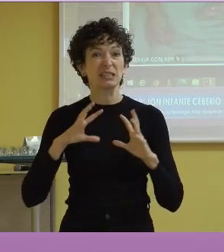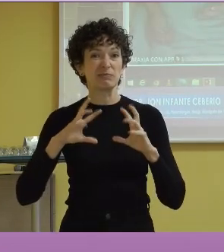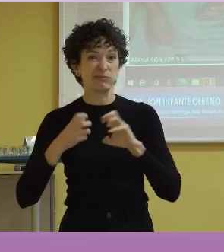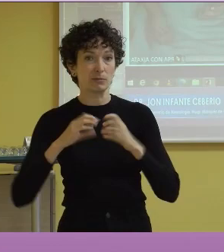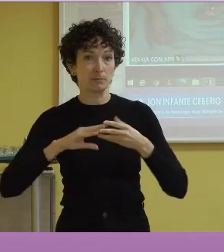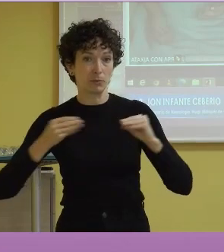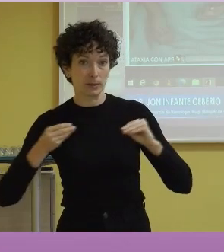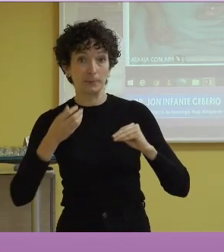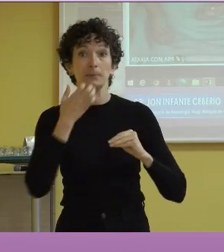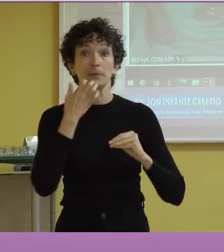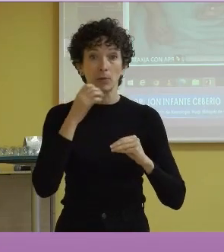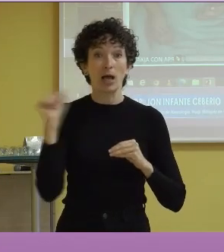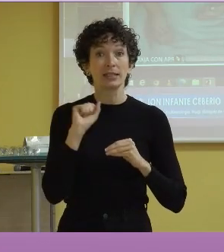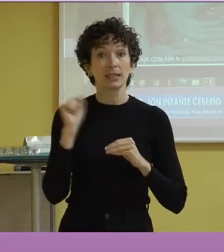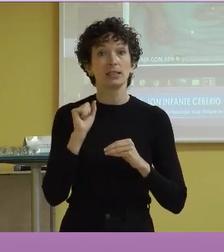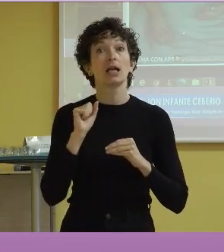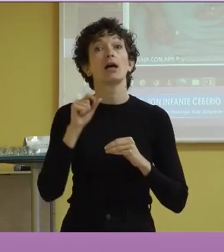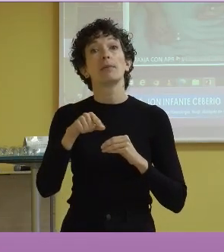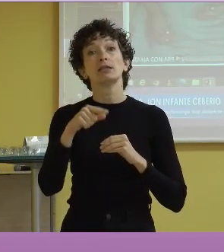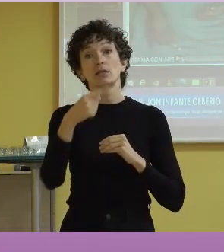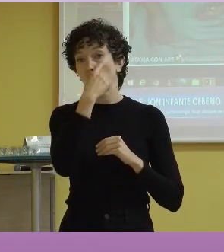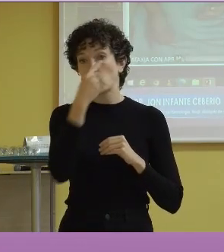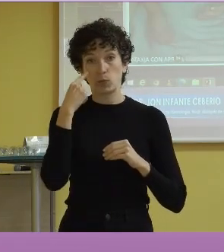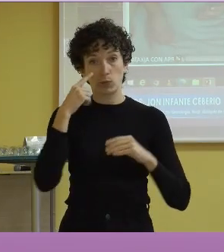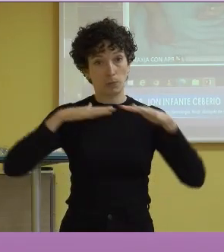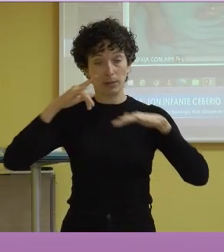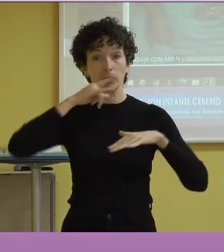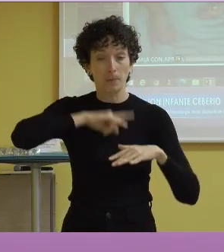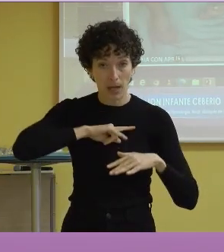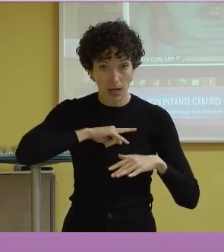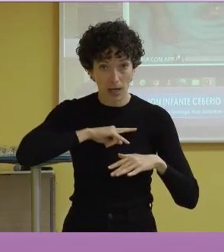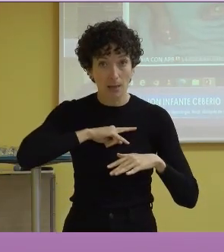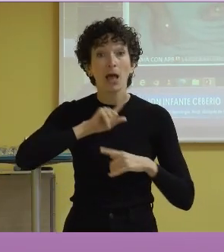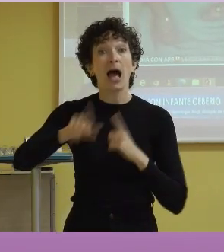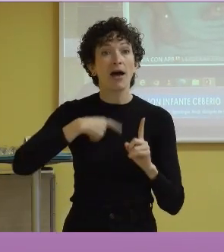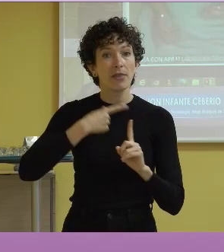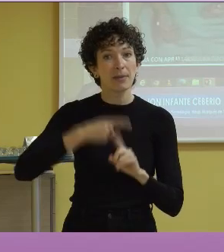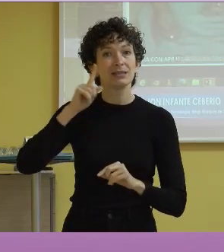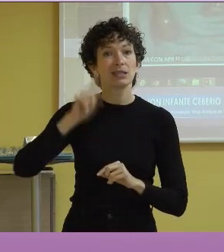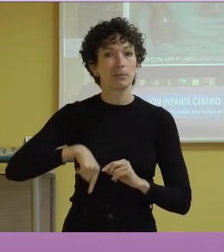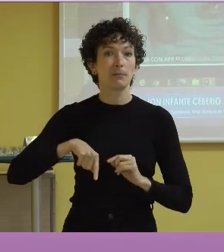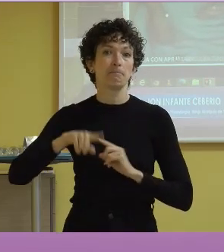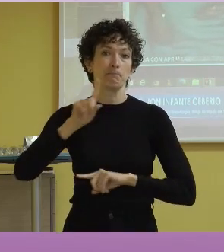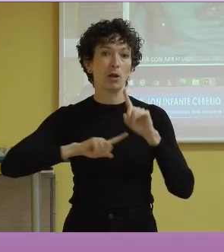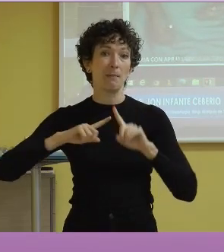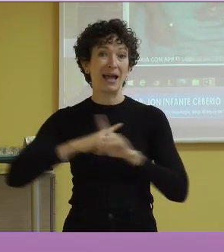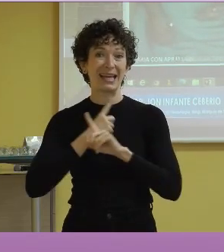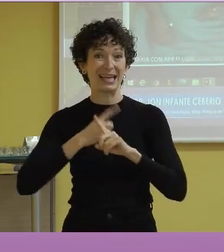ataxia con apraxia ocular, que además de tener la apraxia ocular, pues tiene una neuropatía